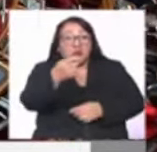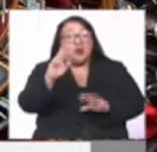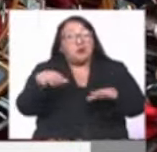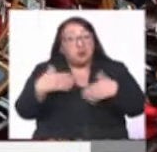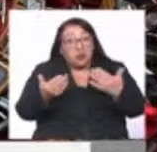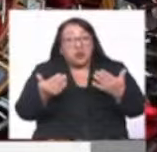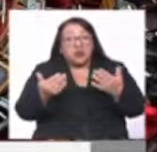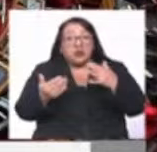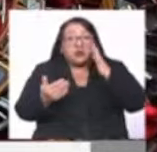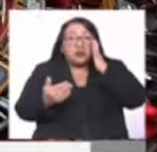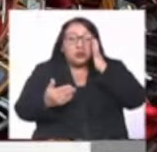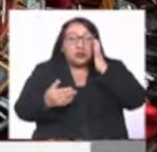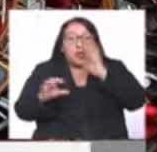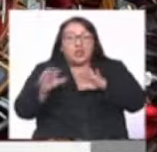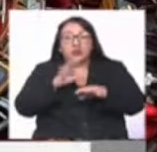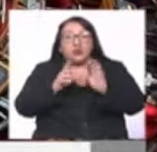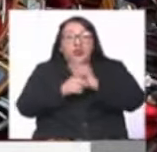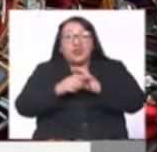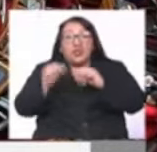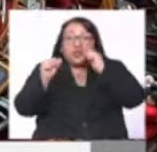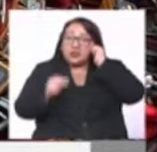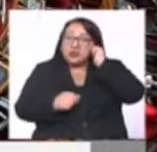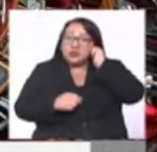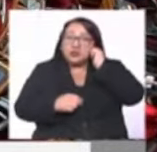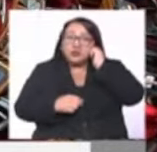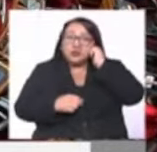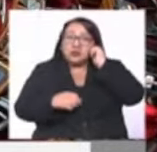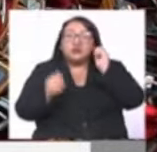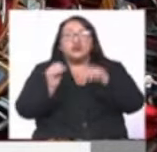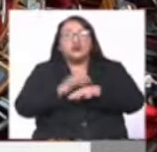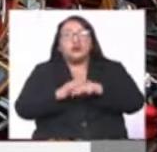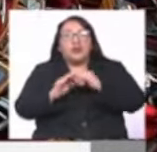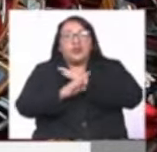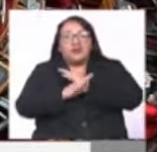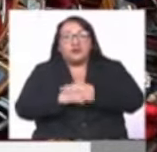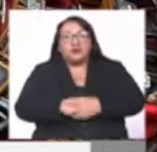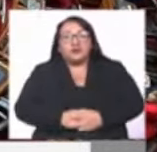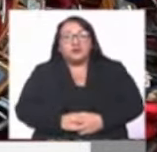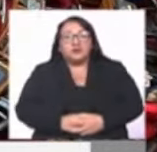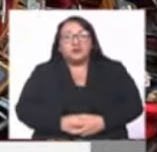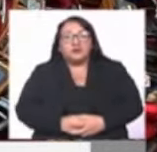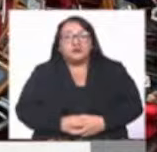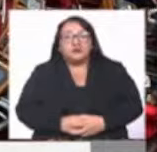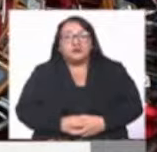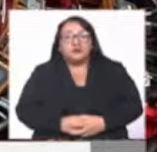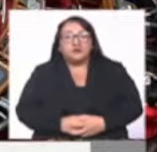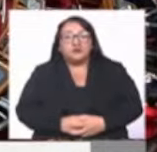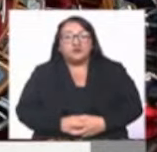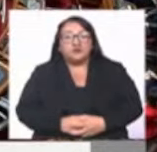puedan ejercer su derecho a la defensa